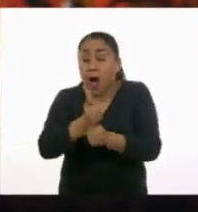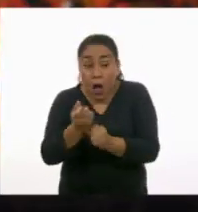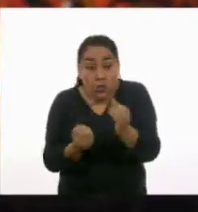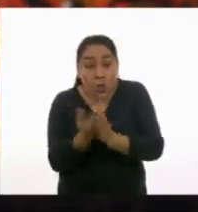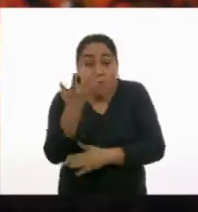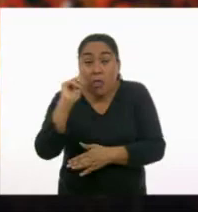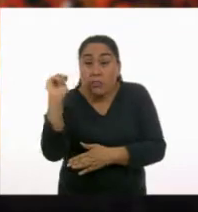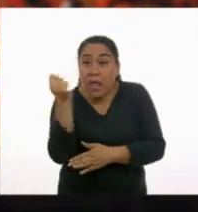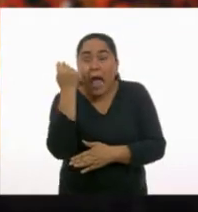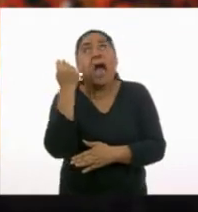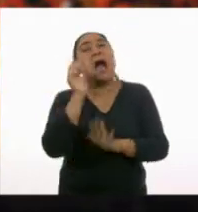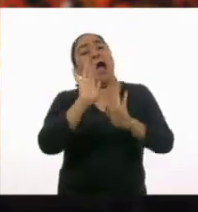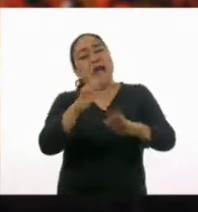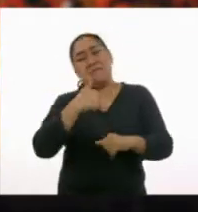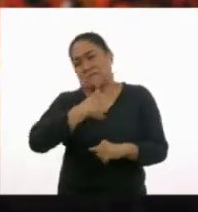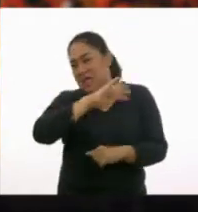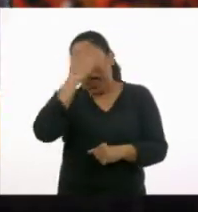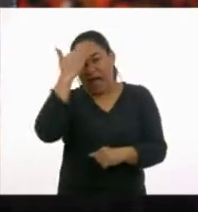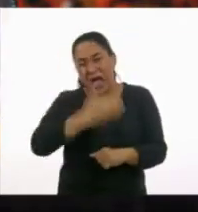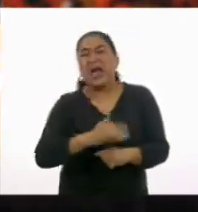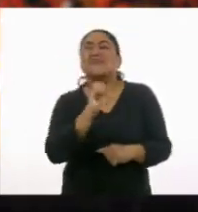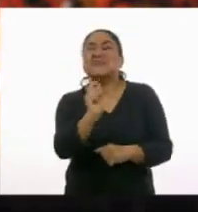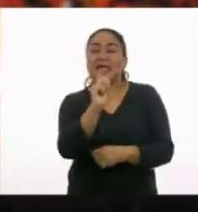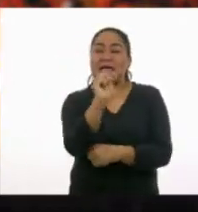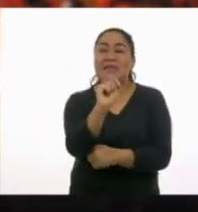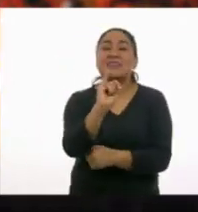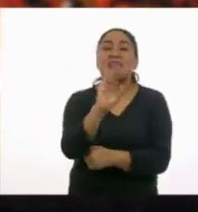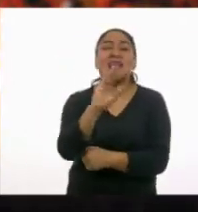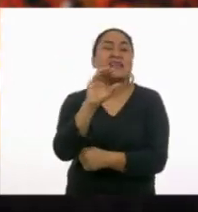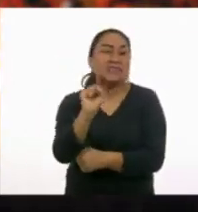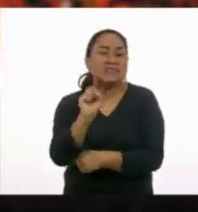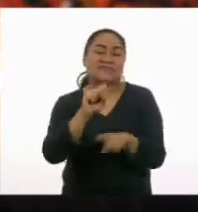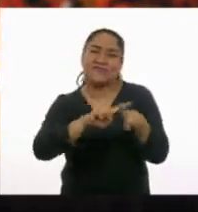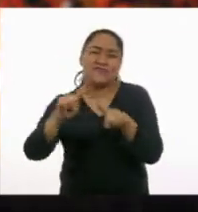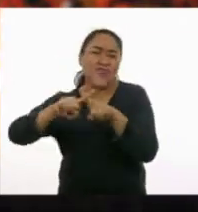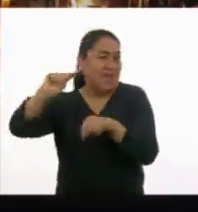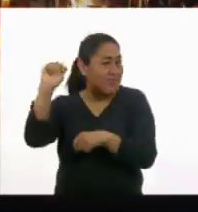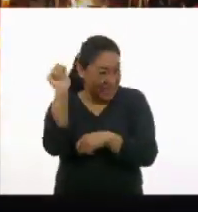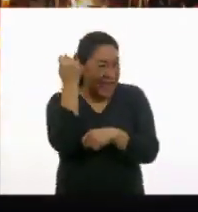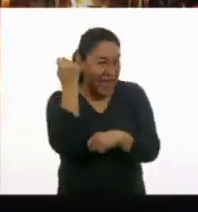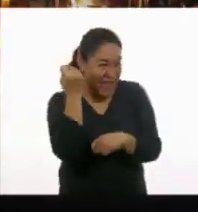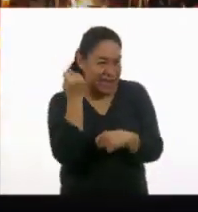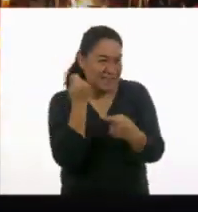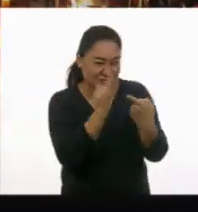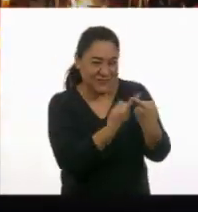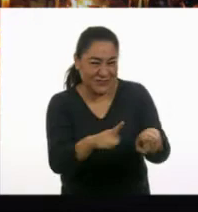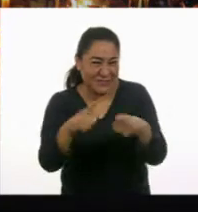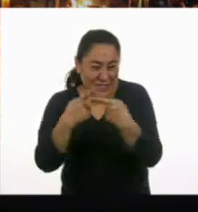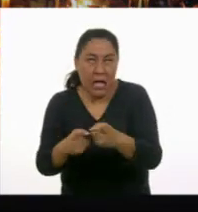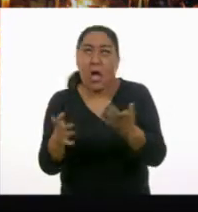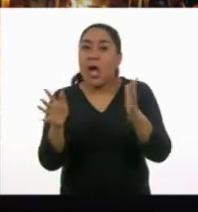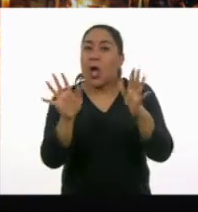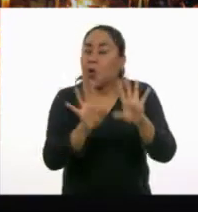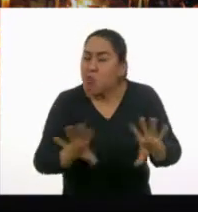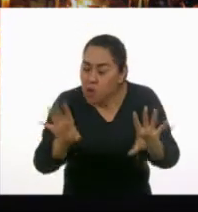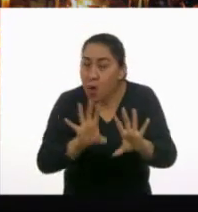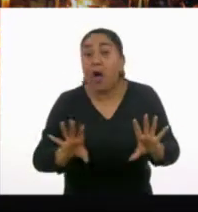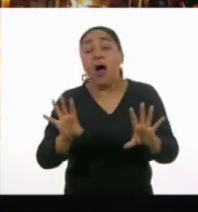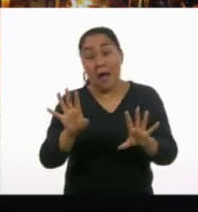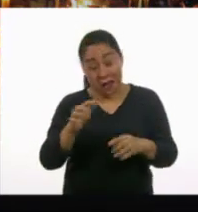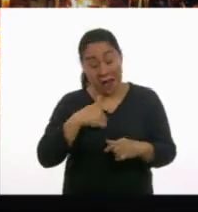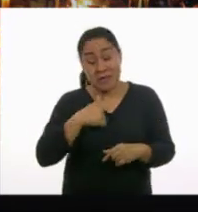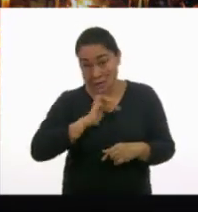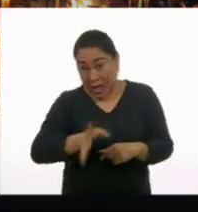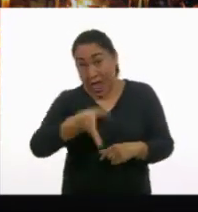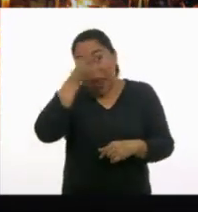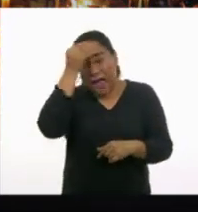¿Ya? Yo ya sé usar muy bien las TICs y yo ya sé. Sí, sí, sí, las tecnologías y la computadora y ya me puedo